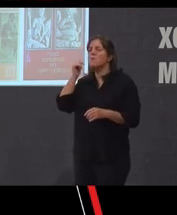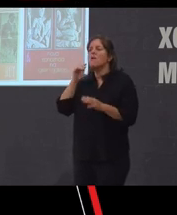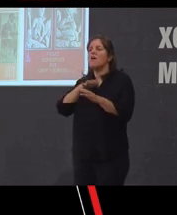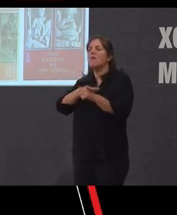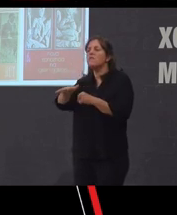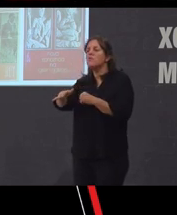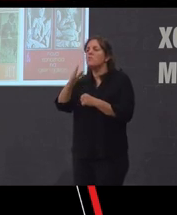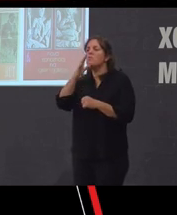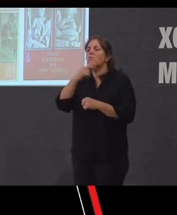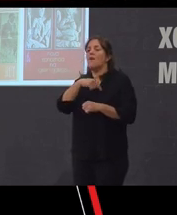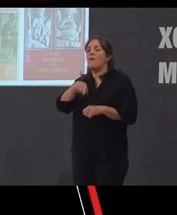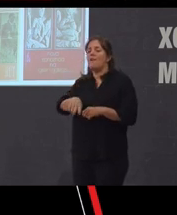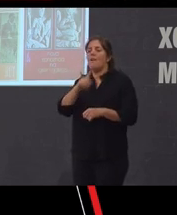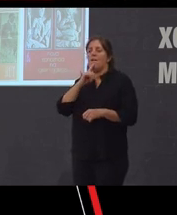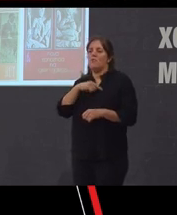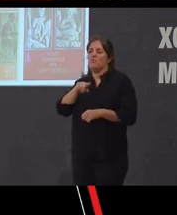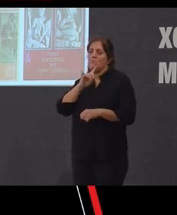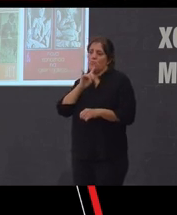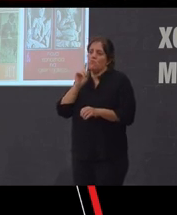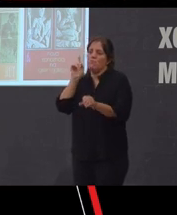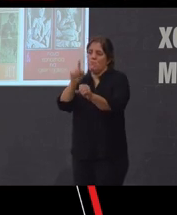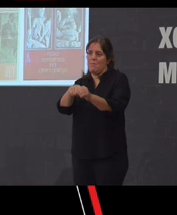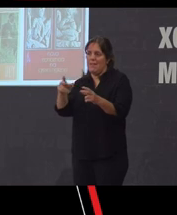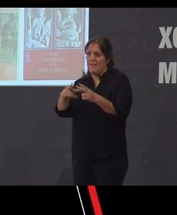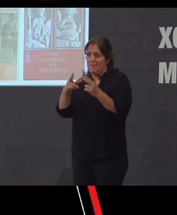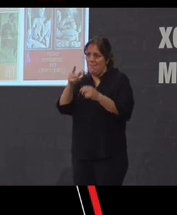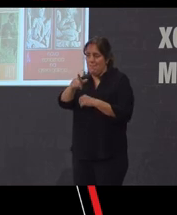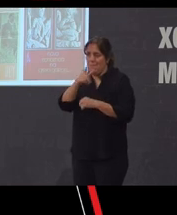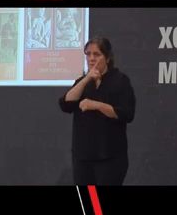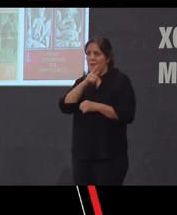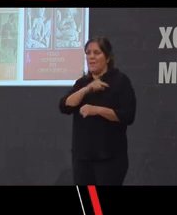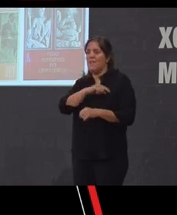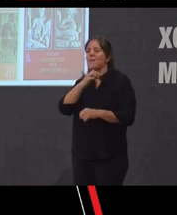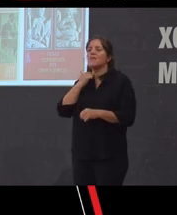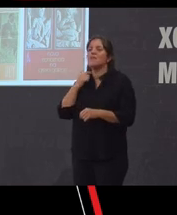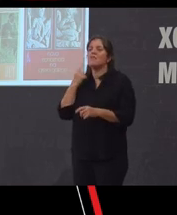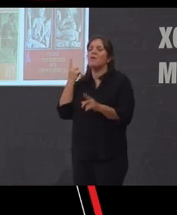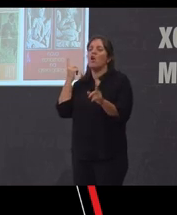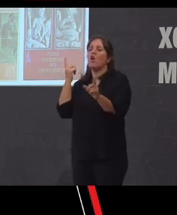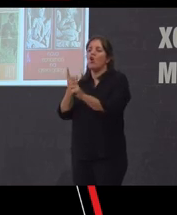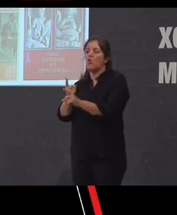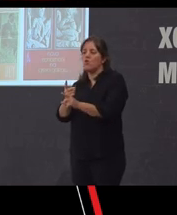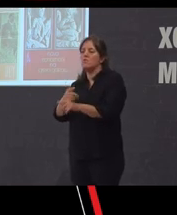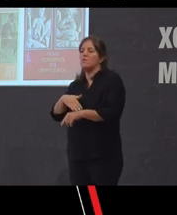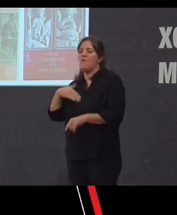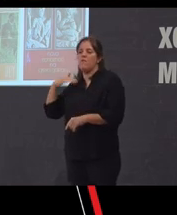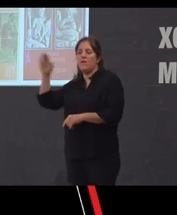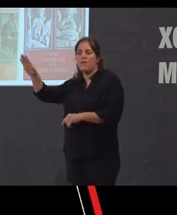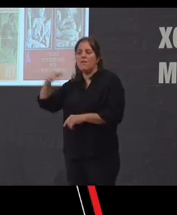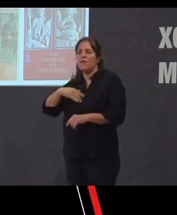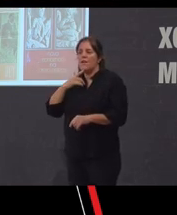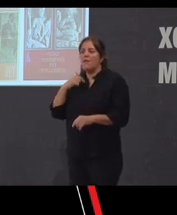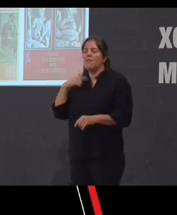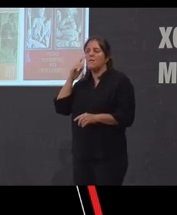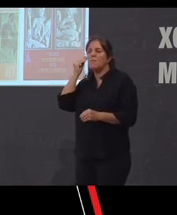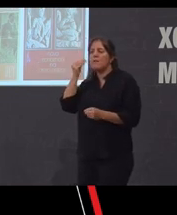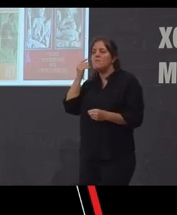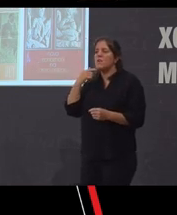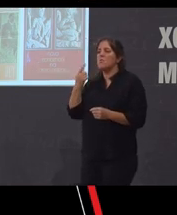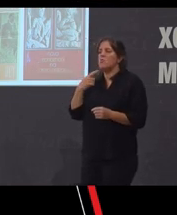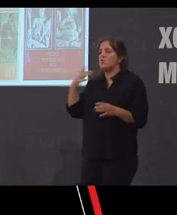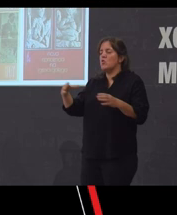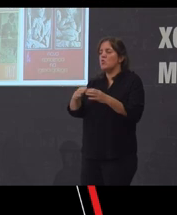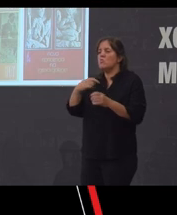a militancia católica en España, que vai ser moi antifranquista, a militancia católica. Pensemos nos grupos da Hermandade